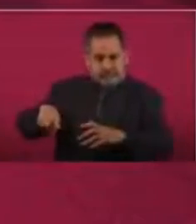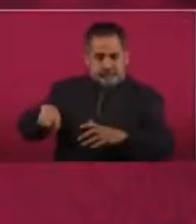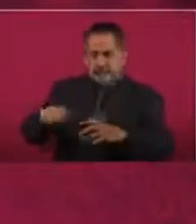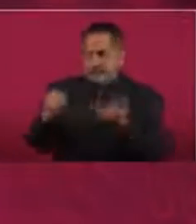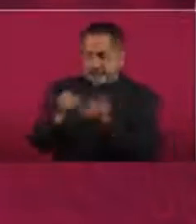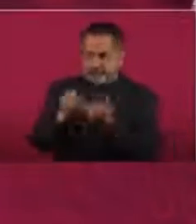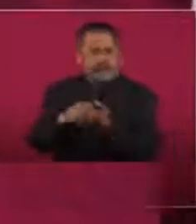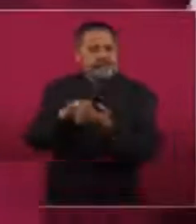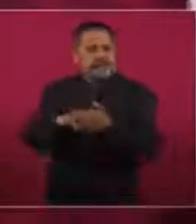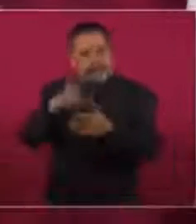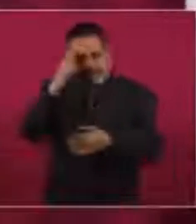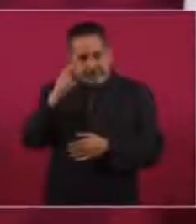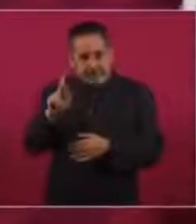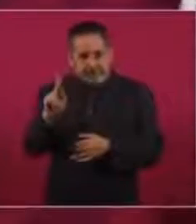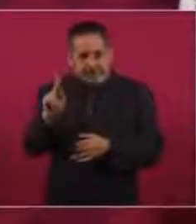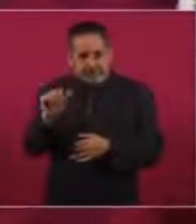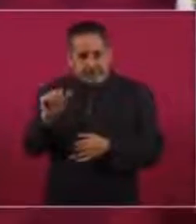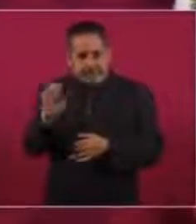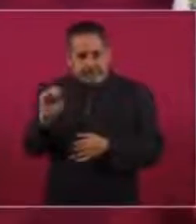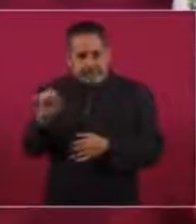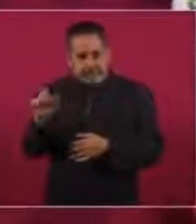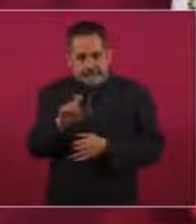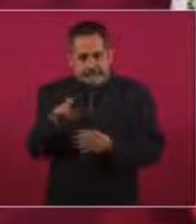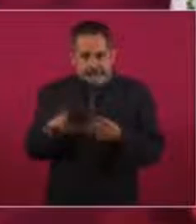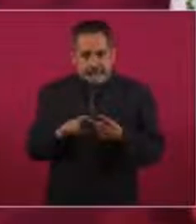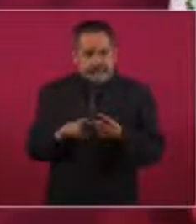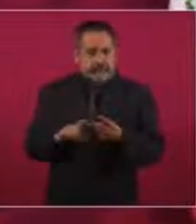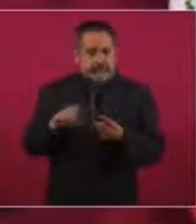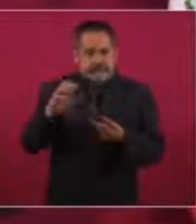O sea, Pemex y la Comisión Federal